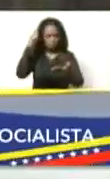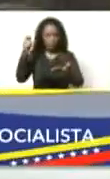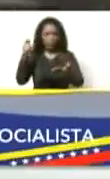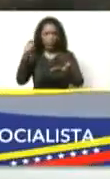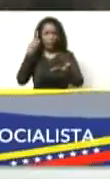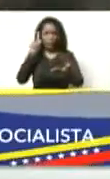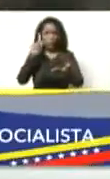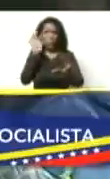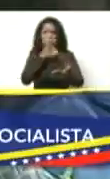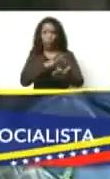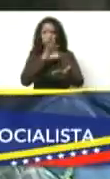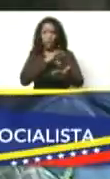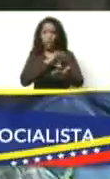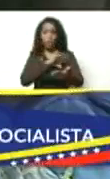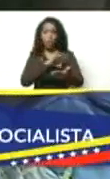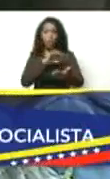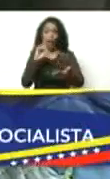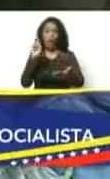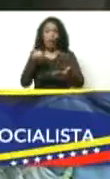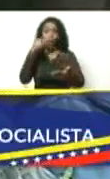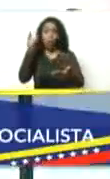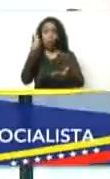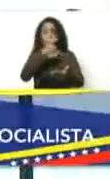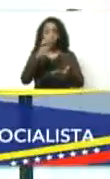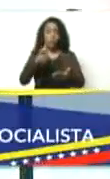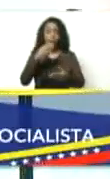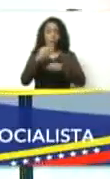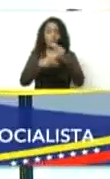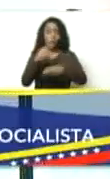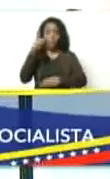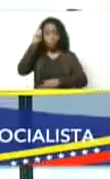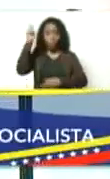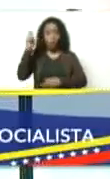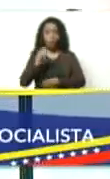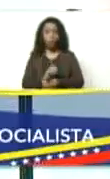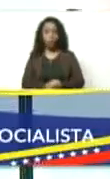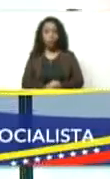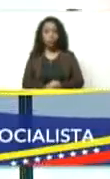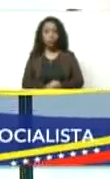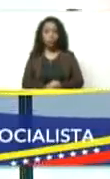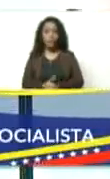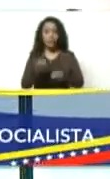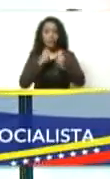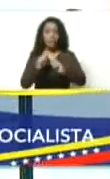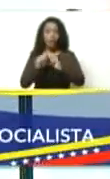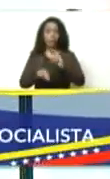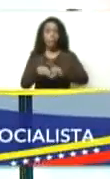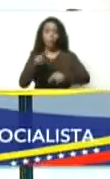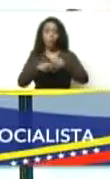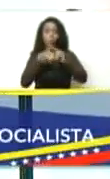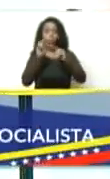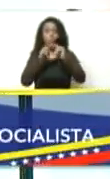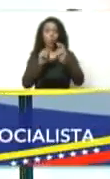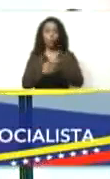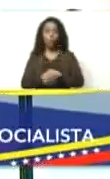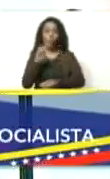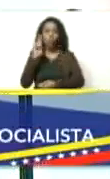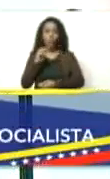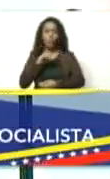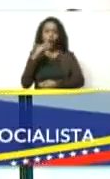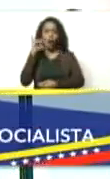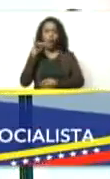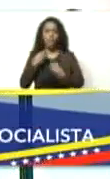un socialismo que ni los que formularon las teorías intentaron construirlo. Nunca